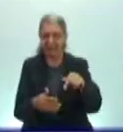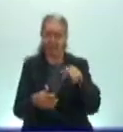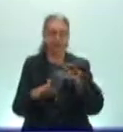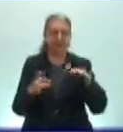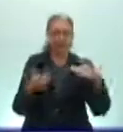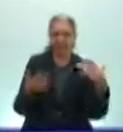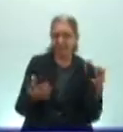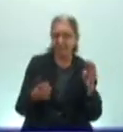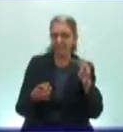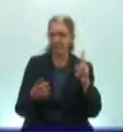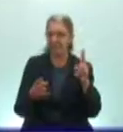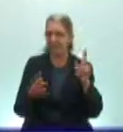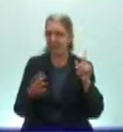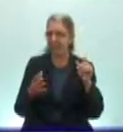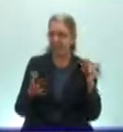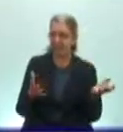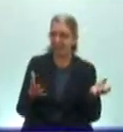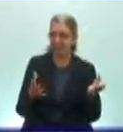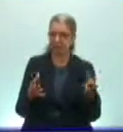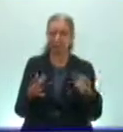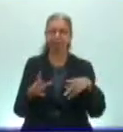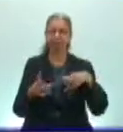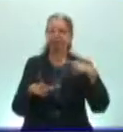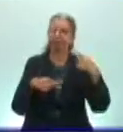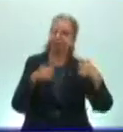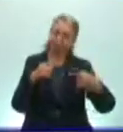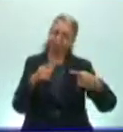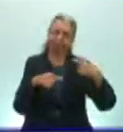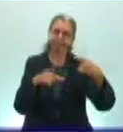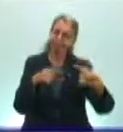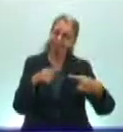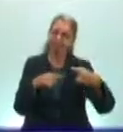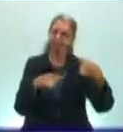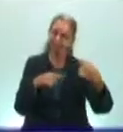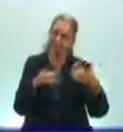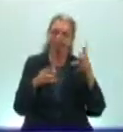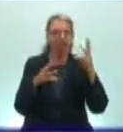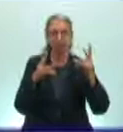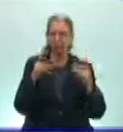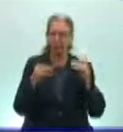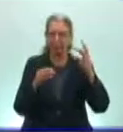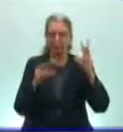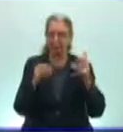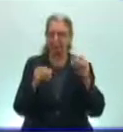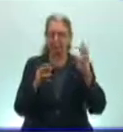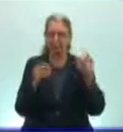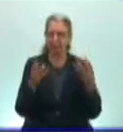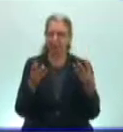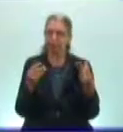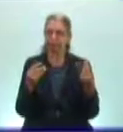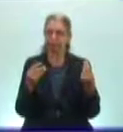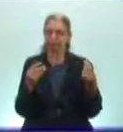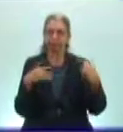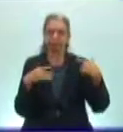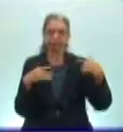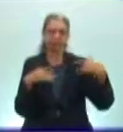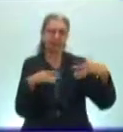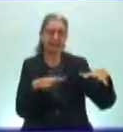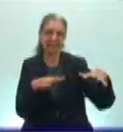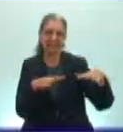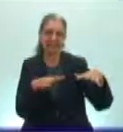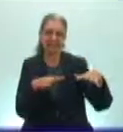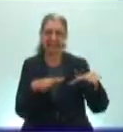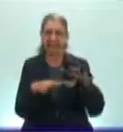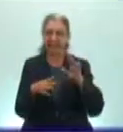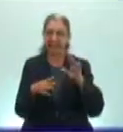los matemáticos ociosos siguieron encontrando más y más dígitos a lo largo de la historia. A Newton le daba vergüenza